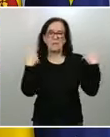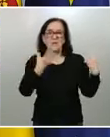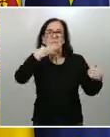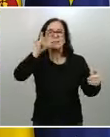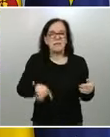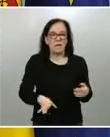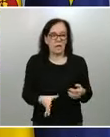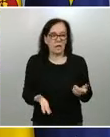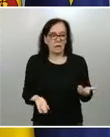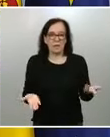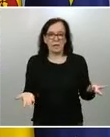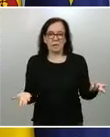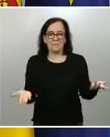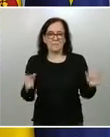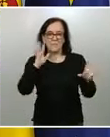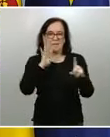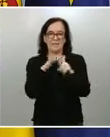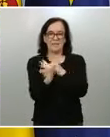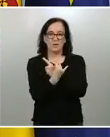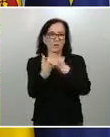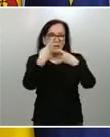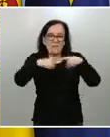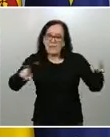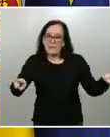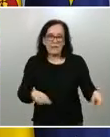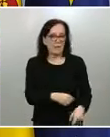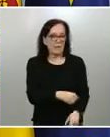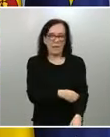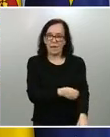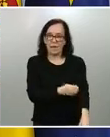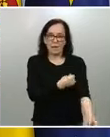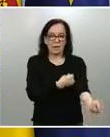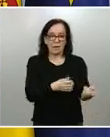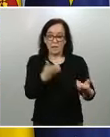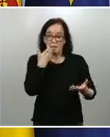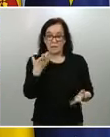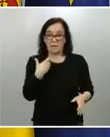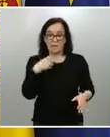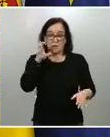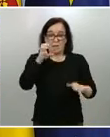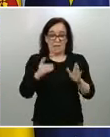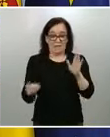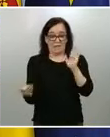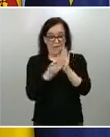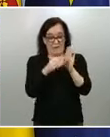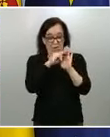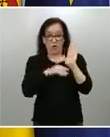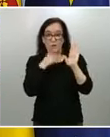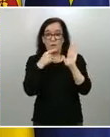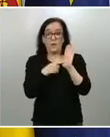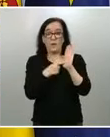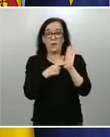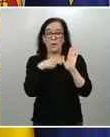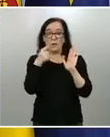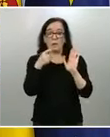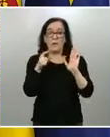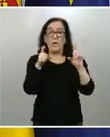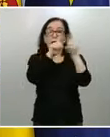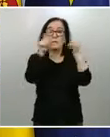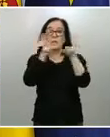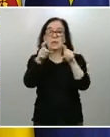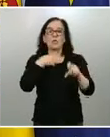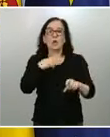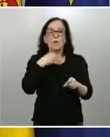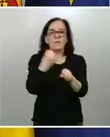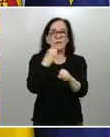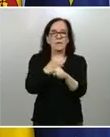la situación es totalmente distinta si el estado a través de un decreto le dice a determinada actividad es que no puede trabajar tiene que buscar